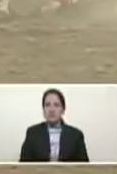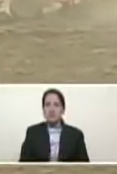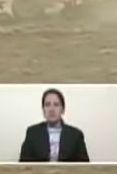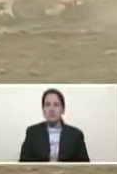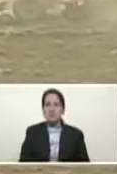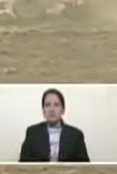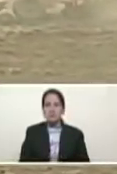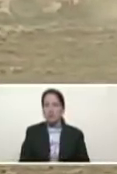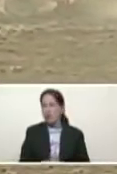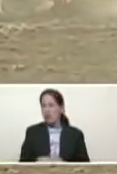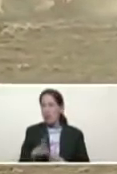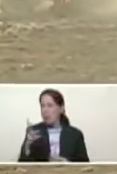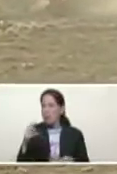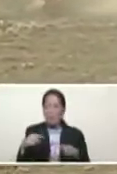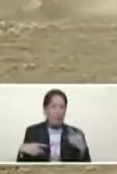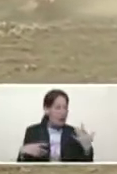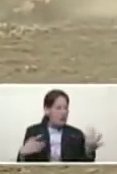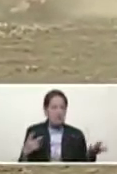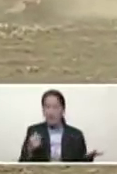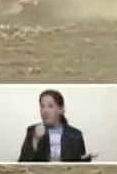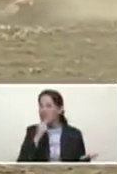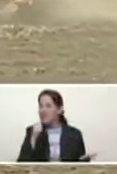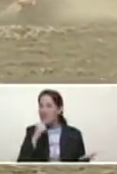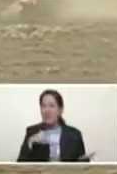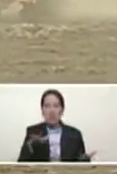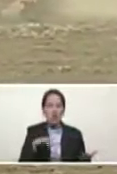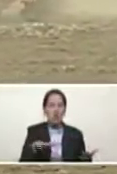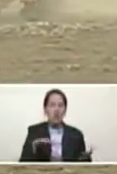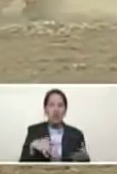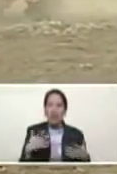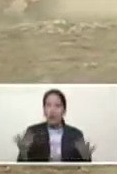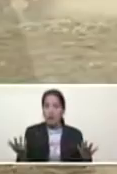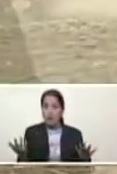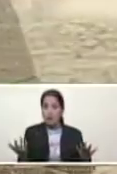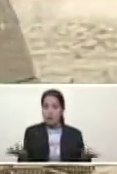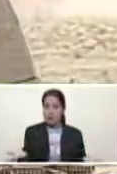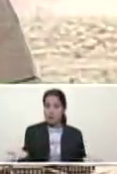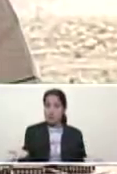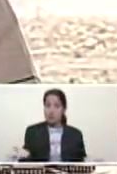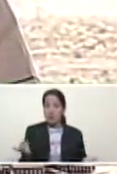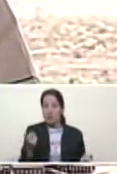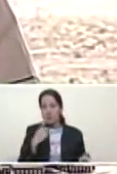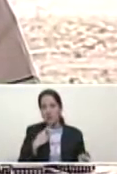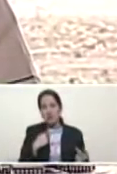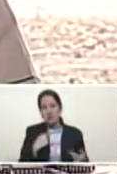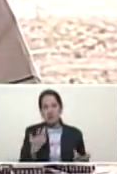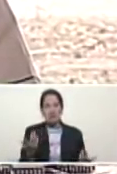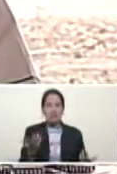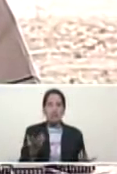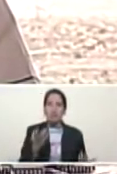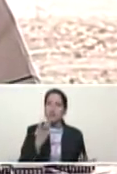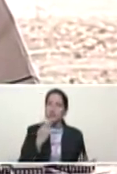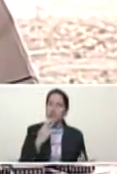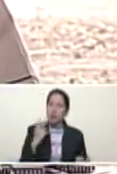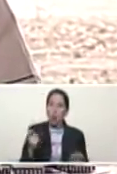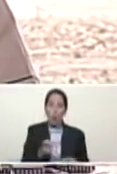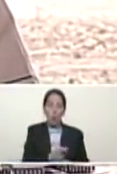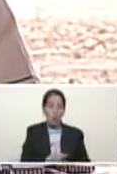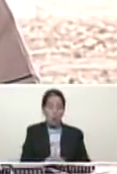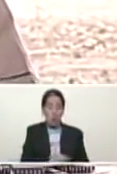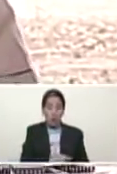¿Cuántos son? ¿Dónde están? ¿Quiénes son? Entonces yo decía también, ¿y qué van a hacer con los gobernadores y